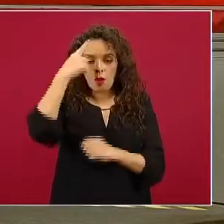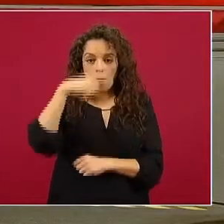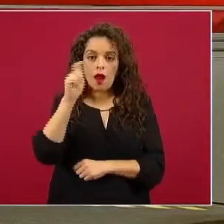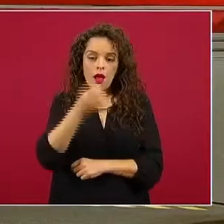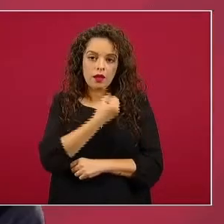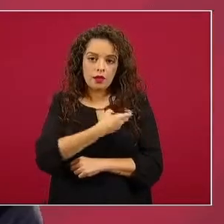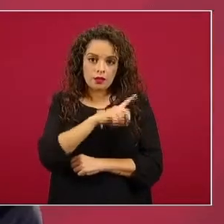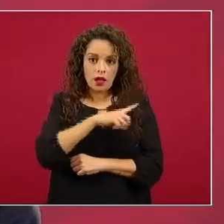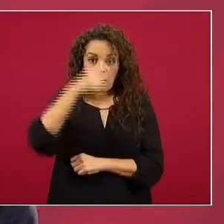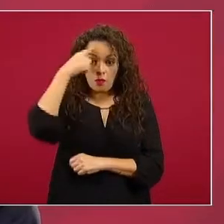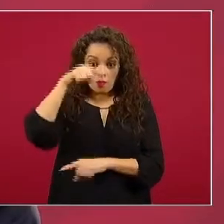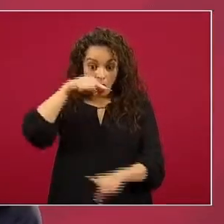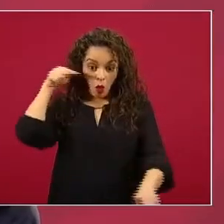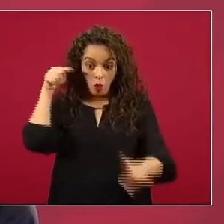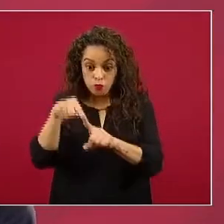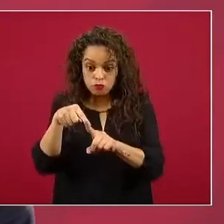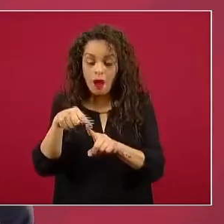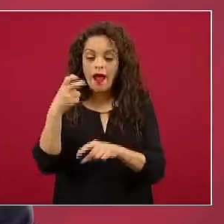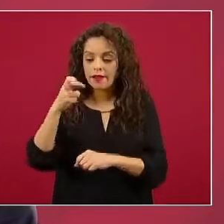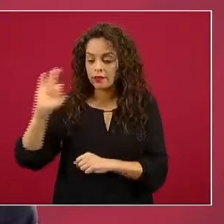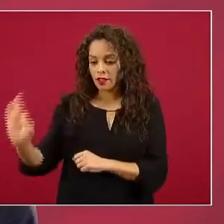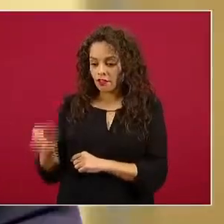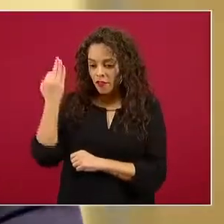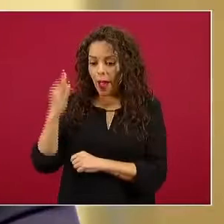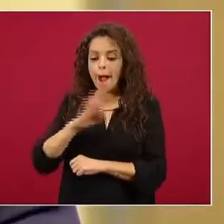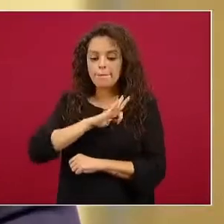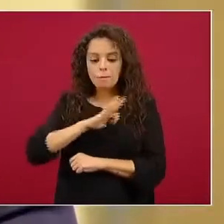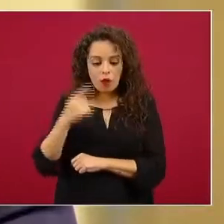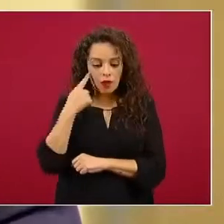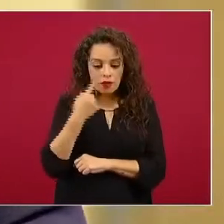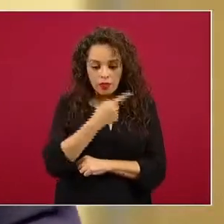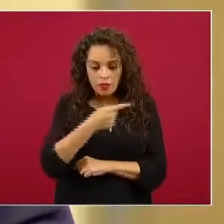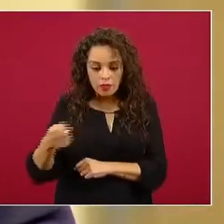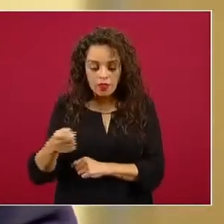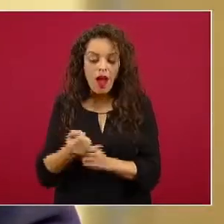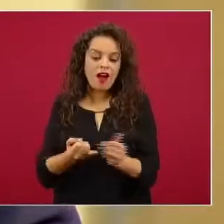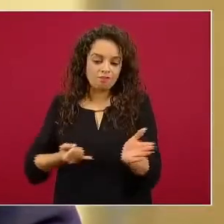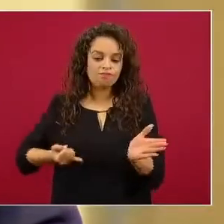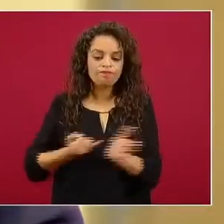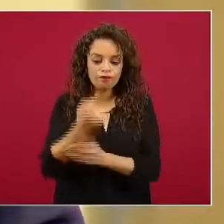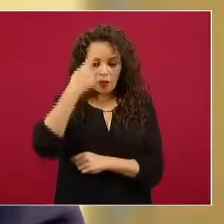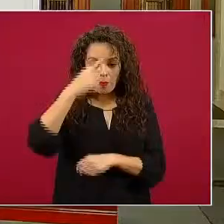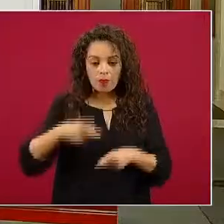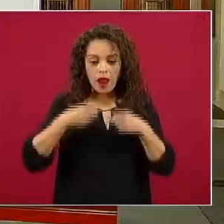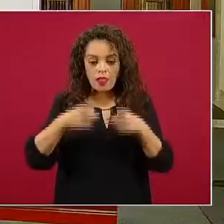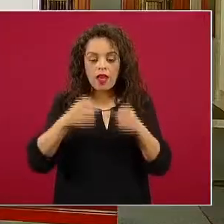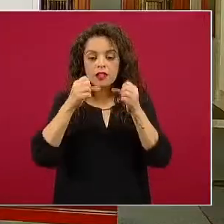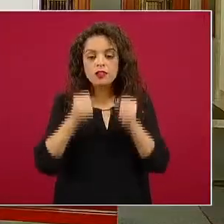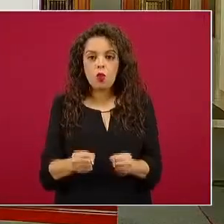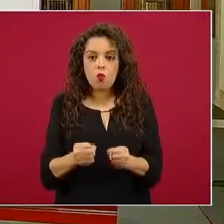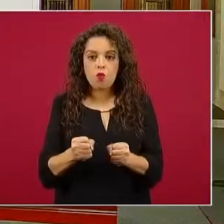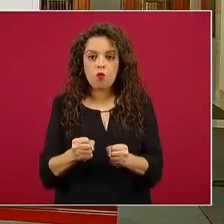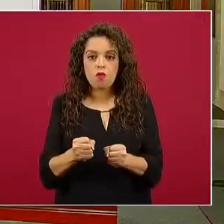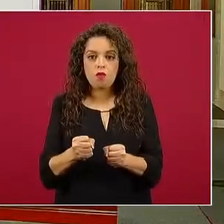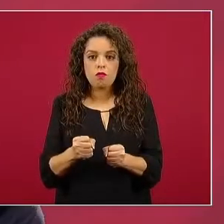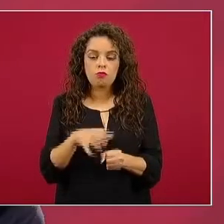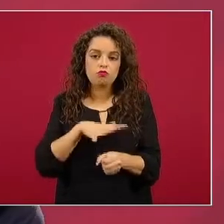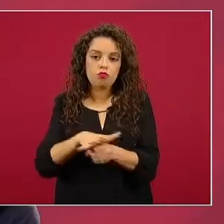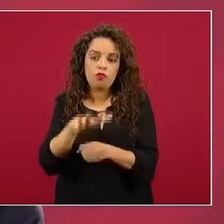entonces puede la federación tomar decisiones administrativas que garanticen esta capacidad,